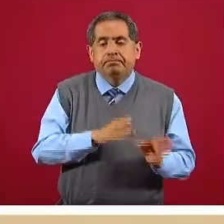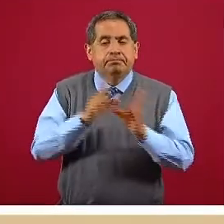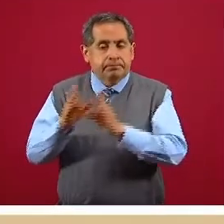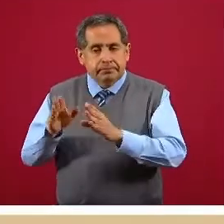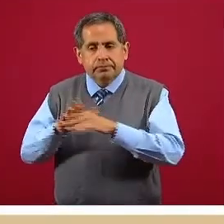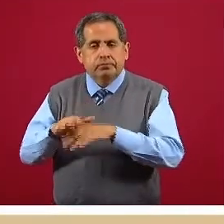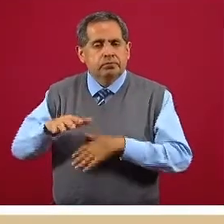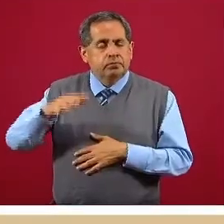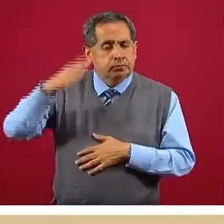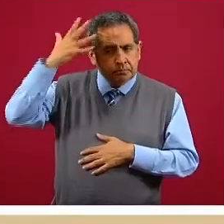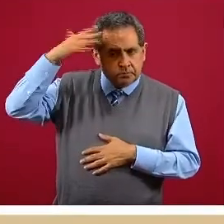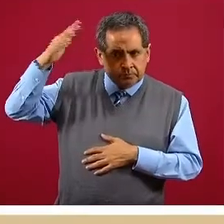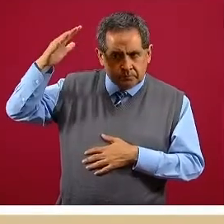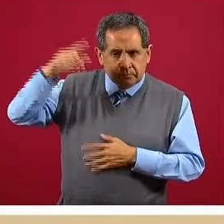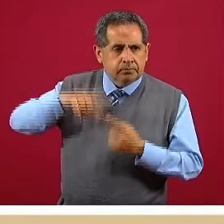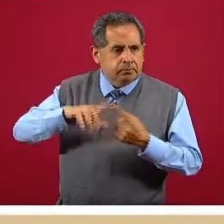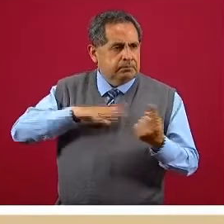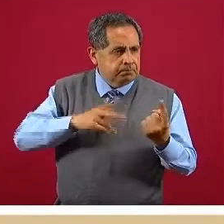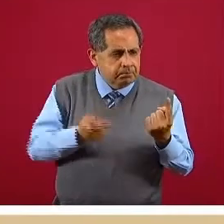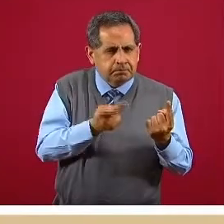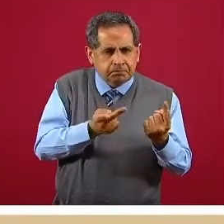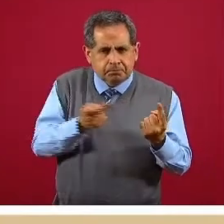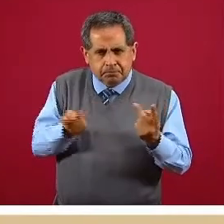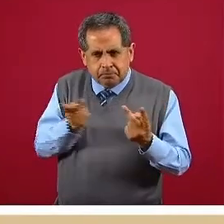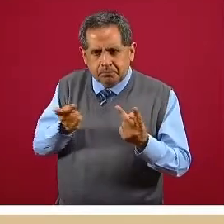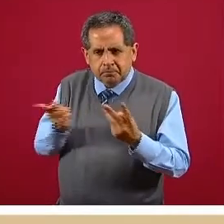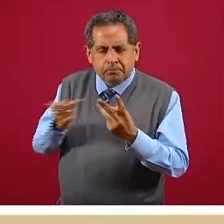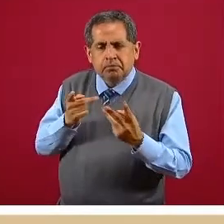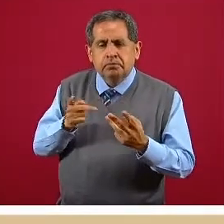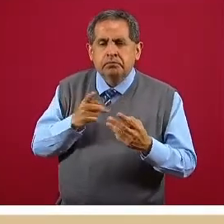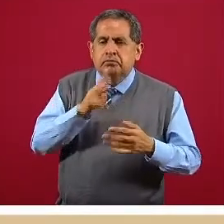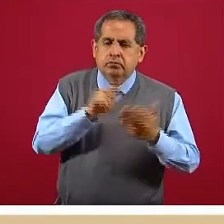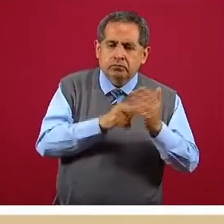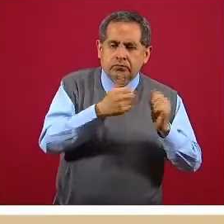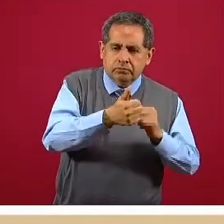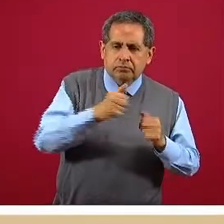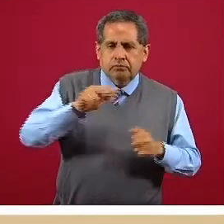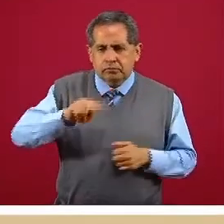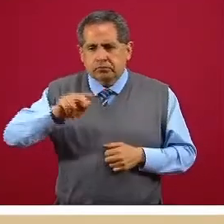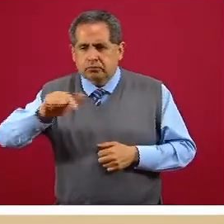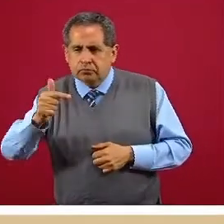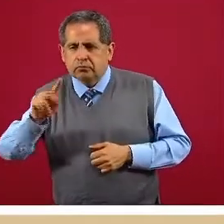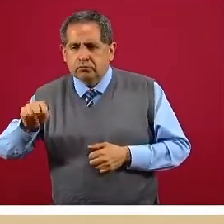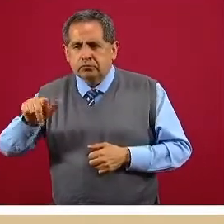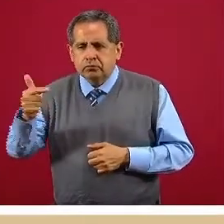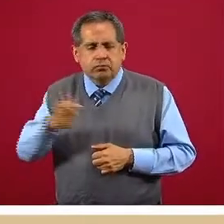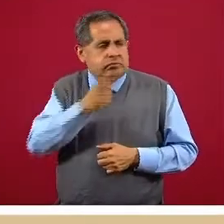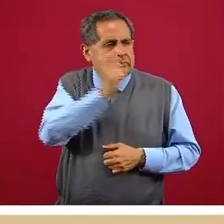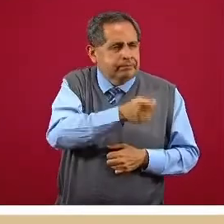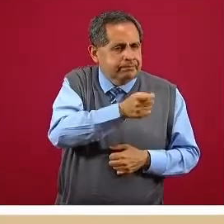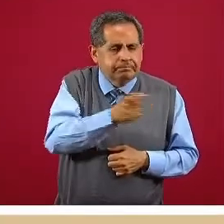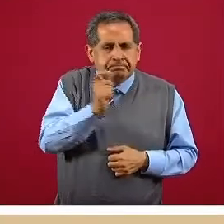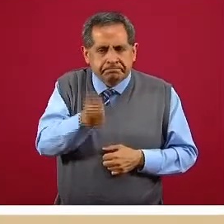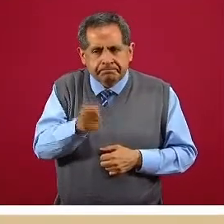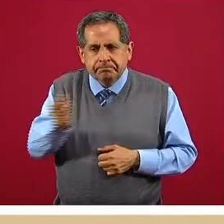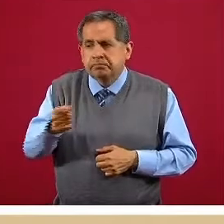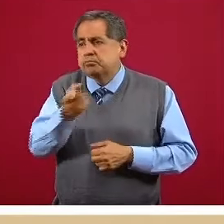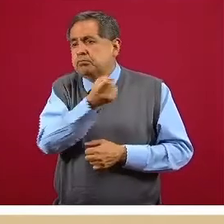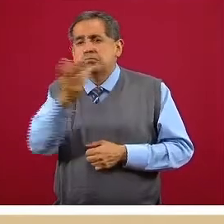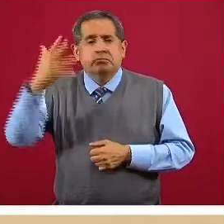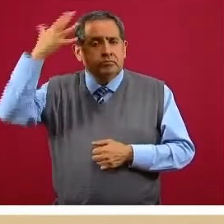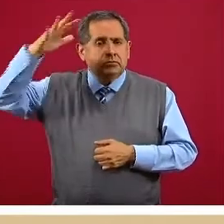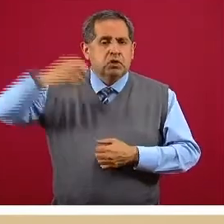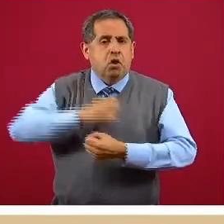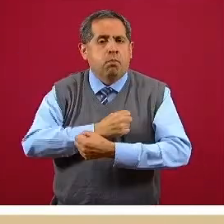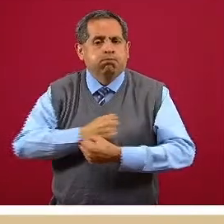ver a través de 3 series de encuestas, en 2006, 12 y 18, cómo se comporta el sobrepeso y la